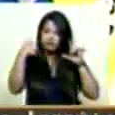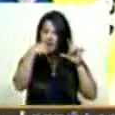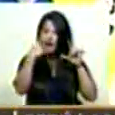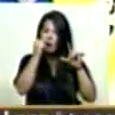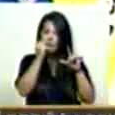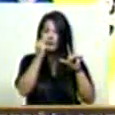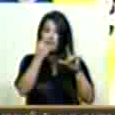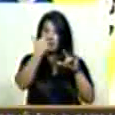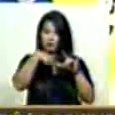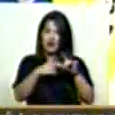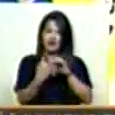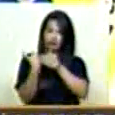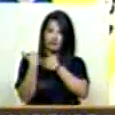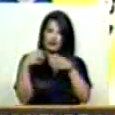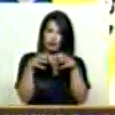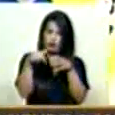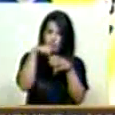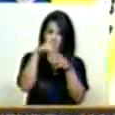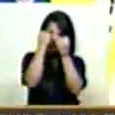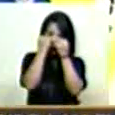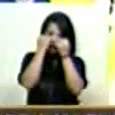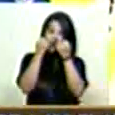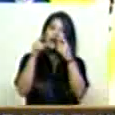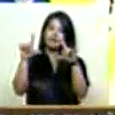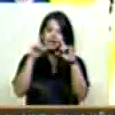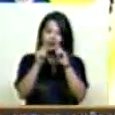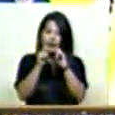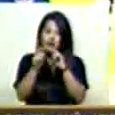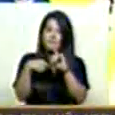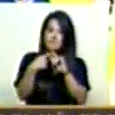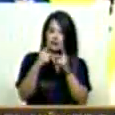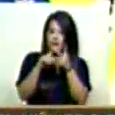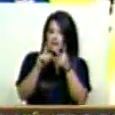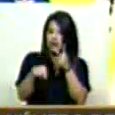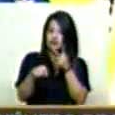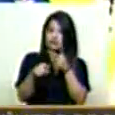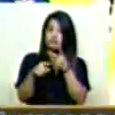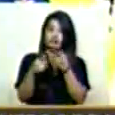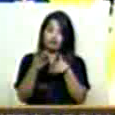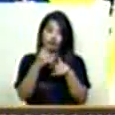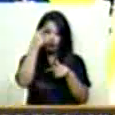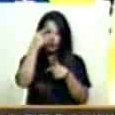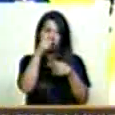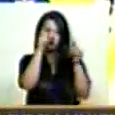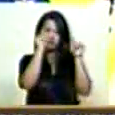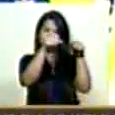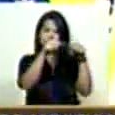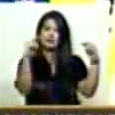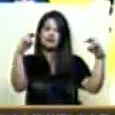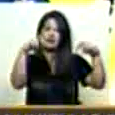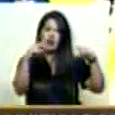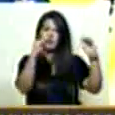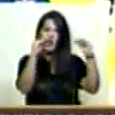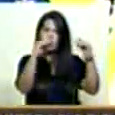terrorista además en el marco del diálogo por la paz algunos